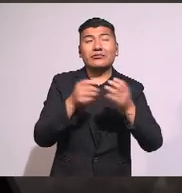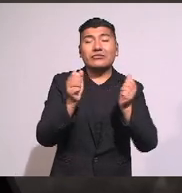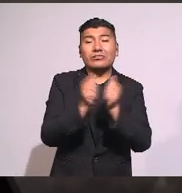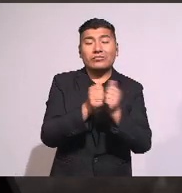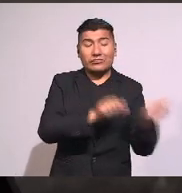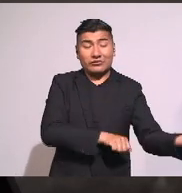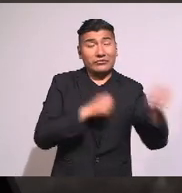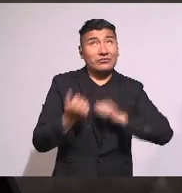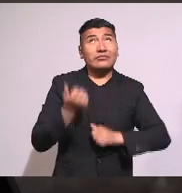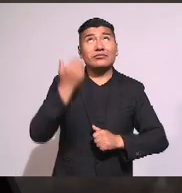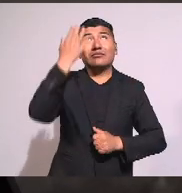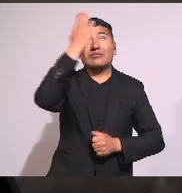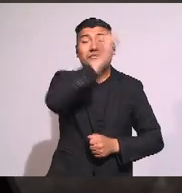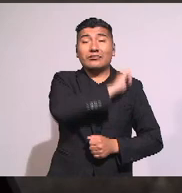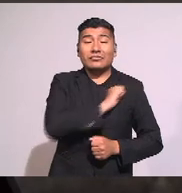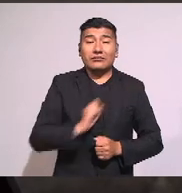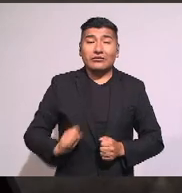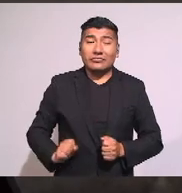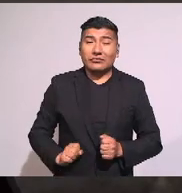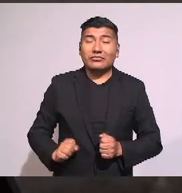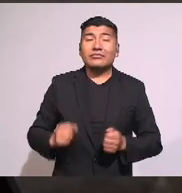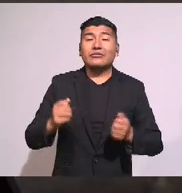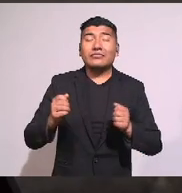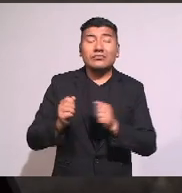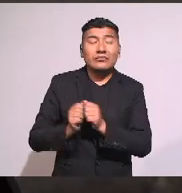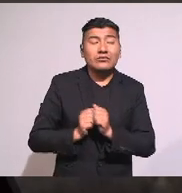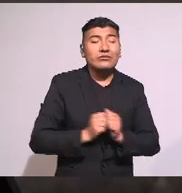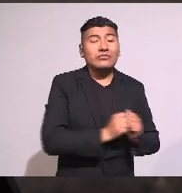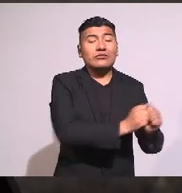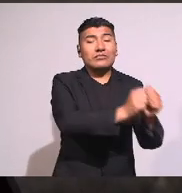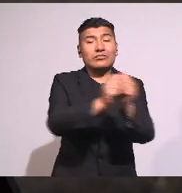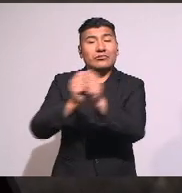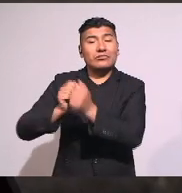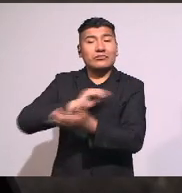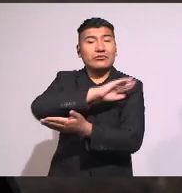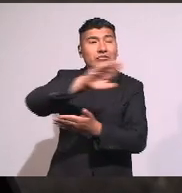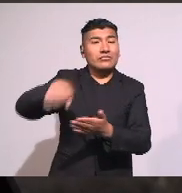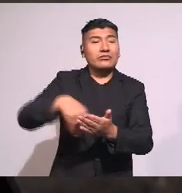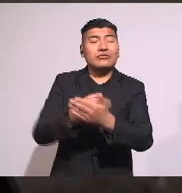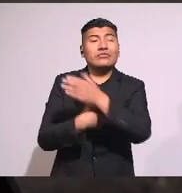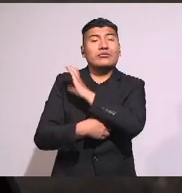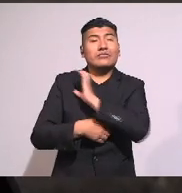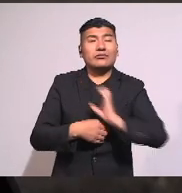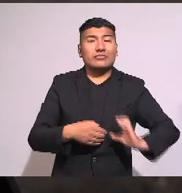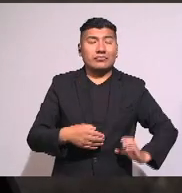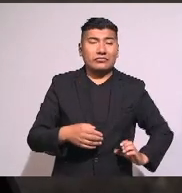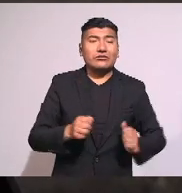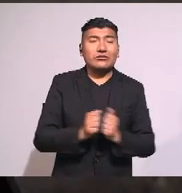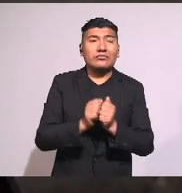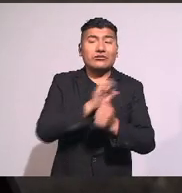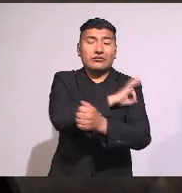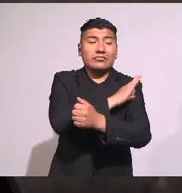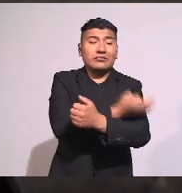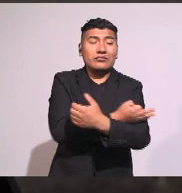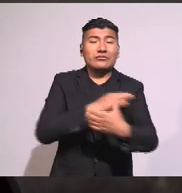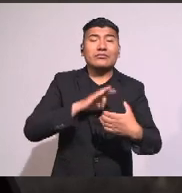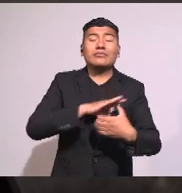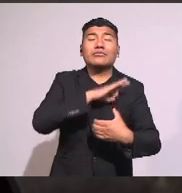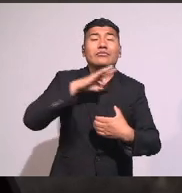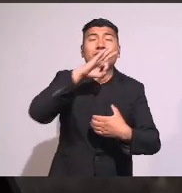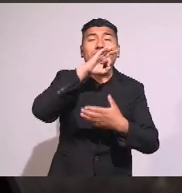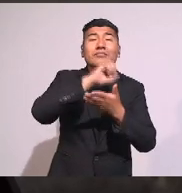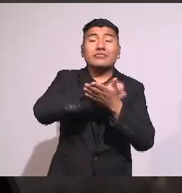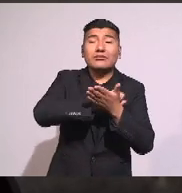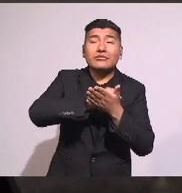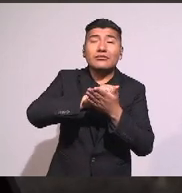con el bautismo del Señor, nos unimos a todos los cristianos, sobre todo con la fuerza del Espíritu Santo, pidiendo la fuerza del